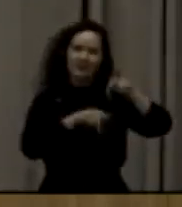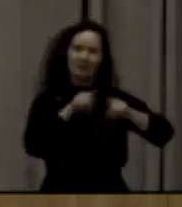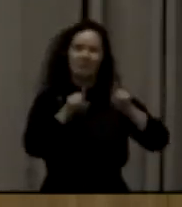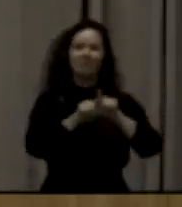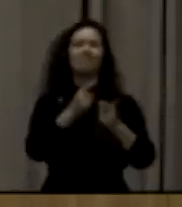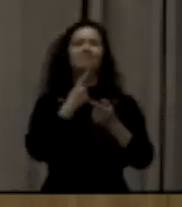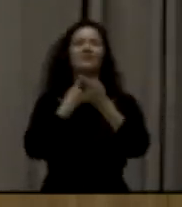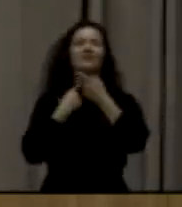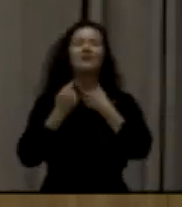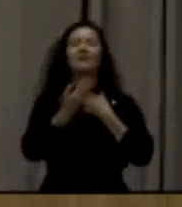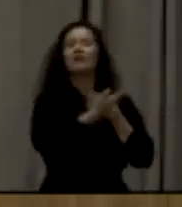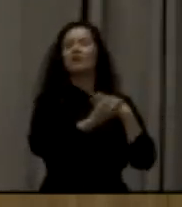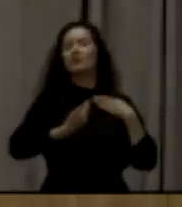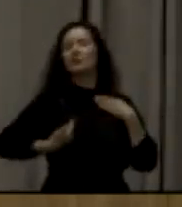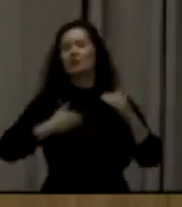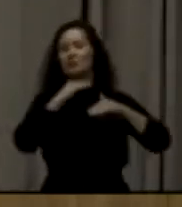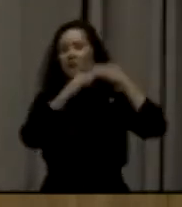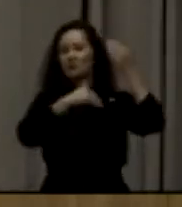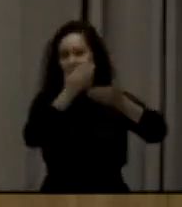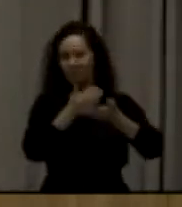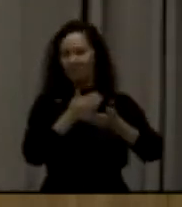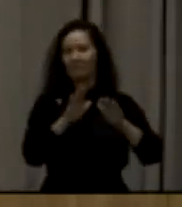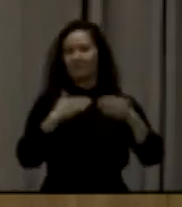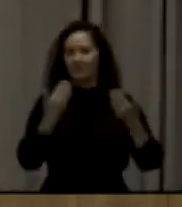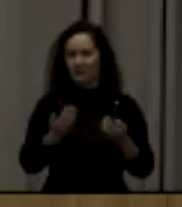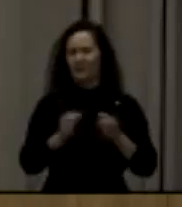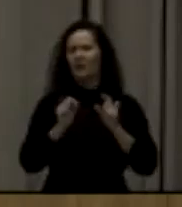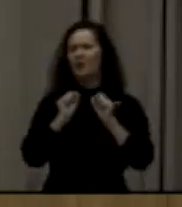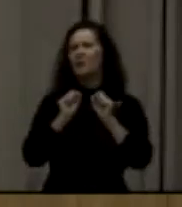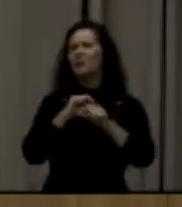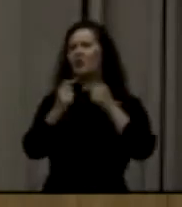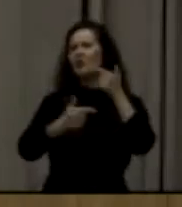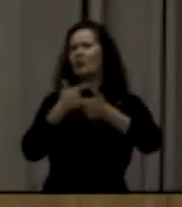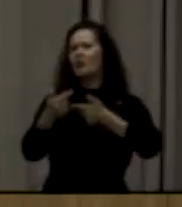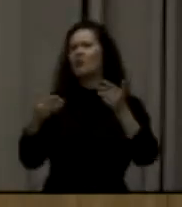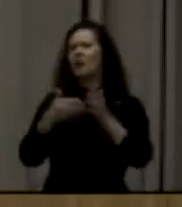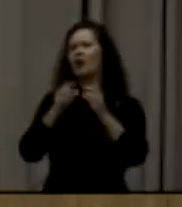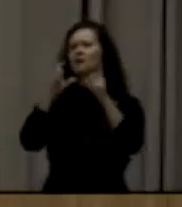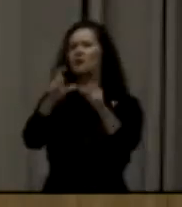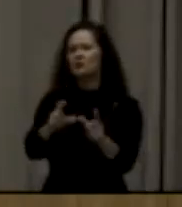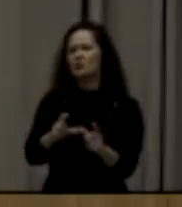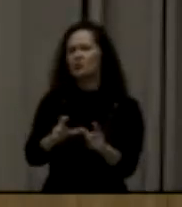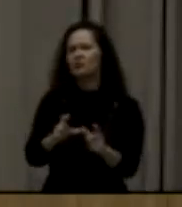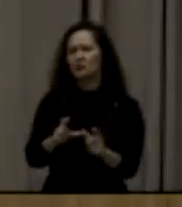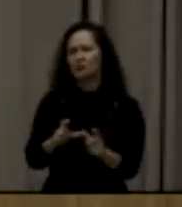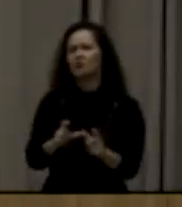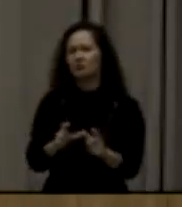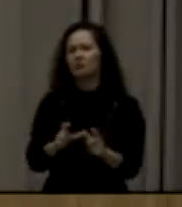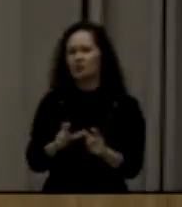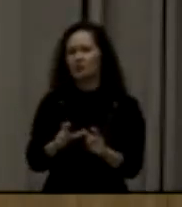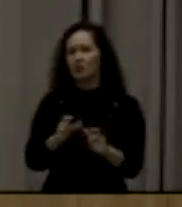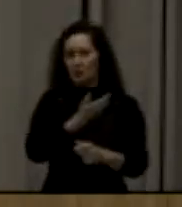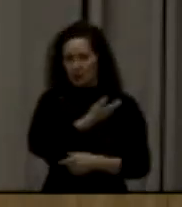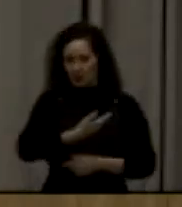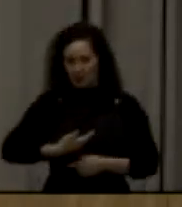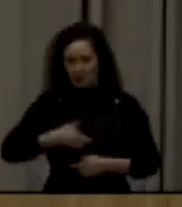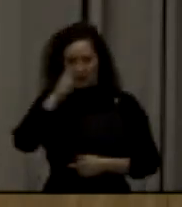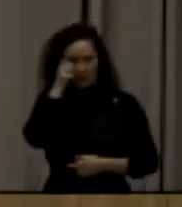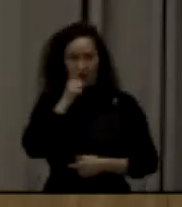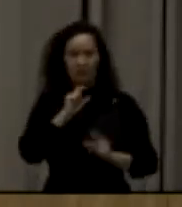de los gobiernos progresistas entonces ver qué han hecho hasta dónde desde estos gobiernos